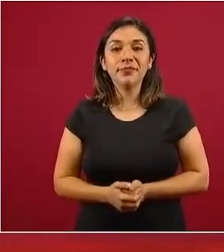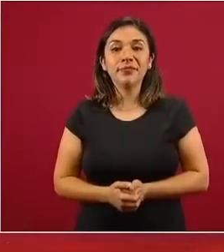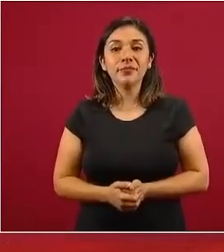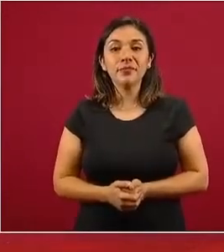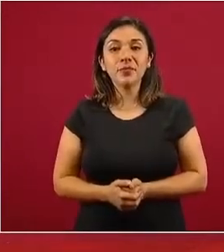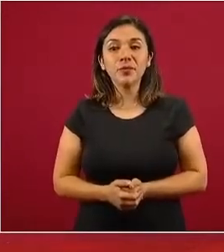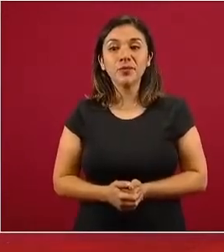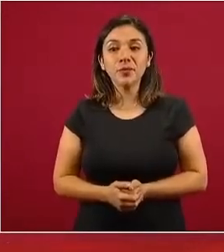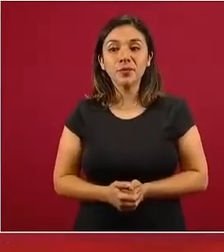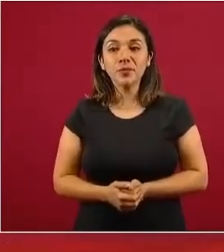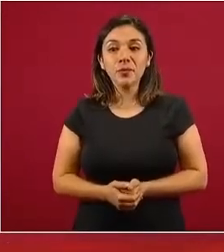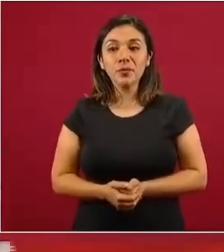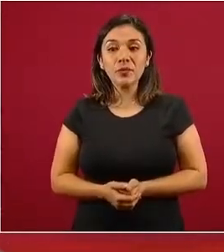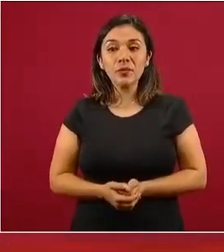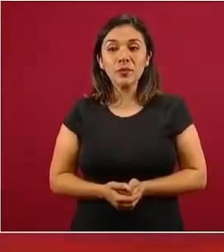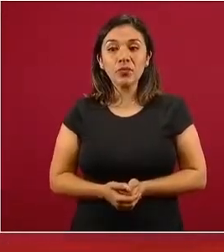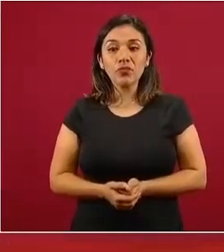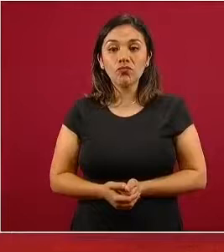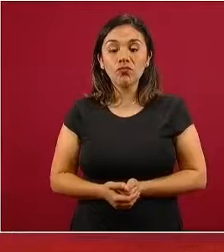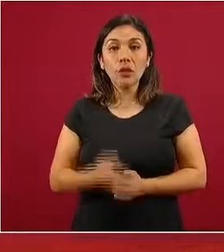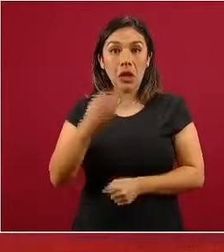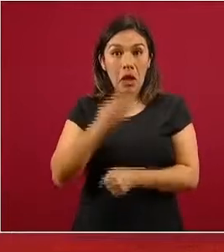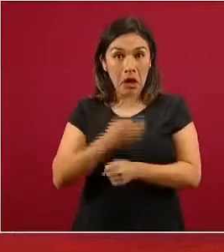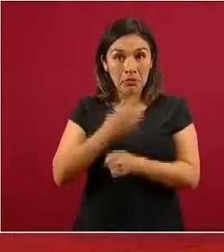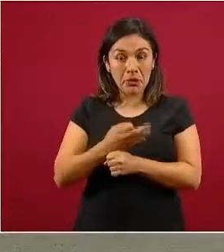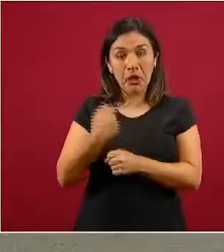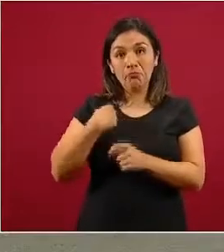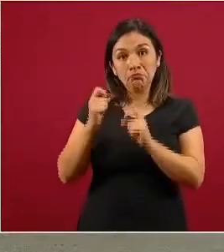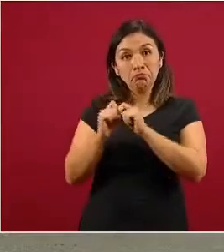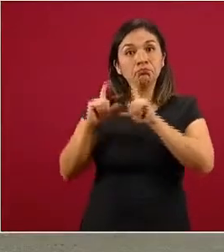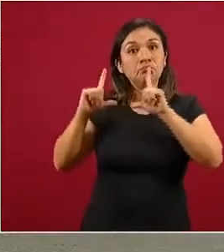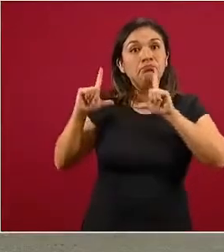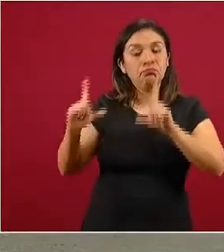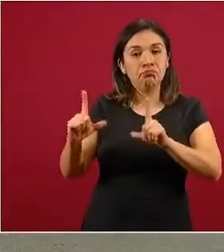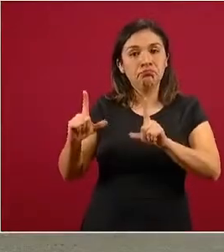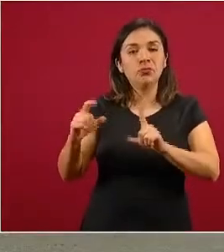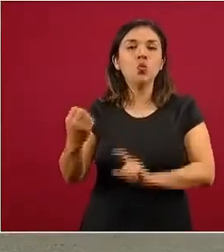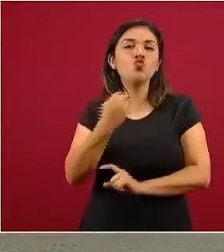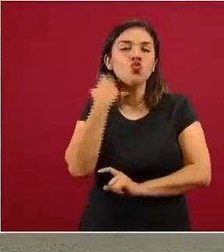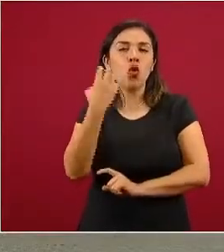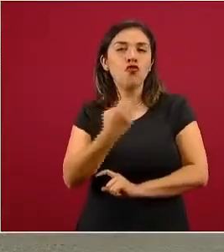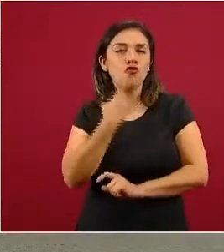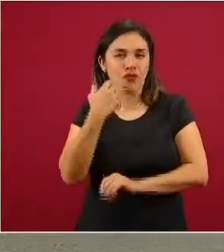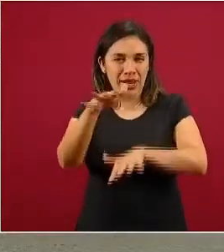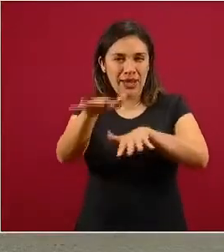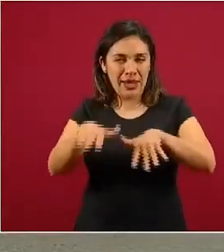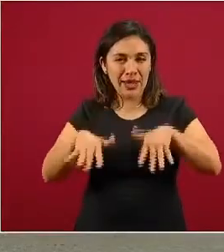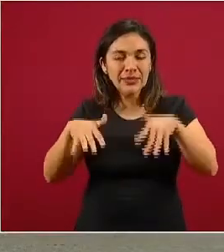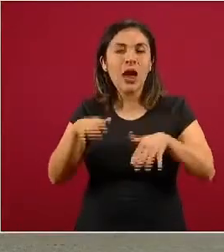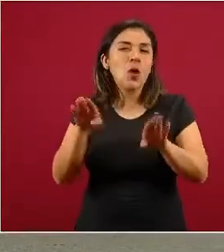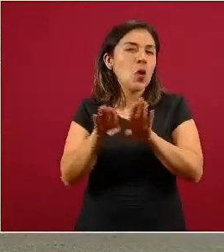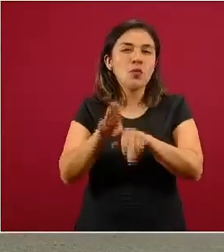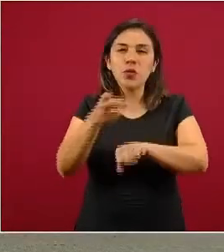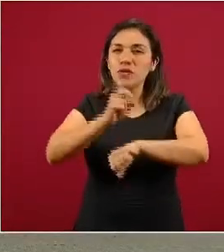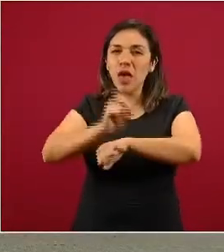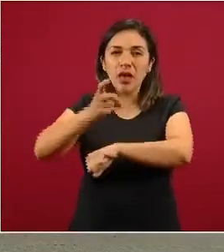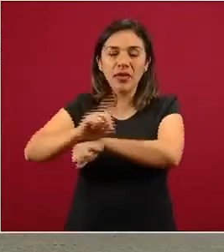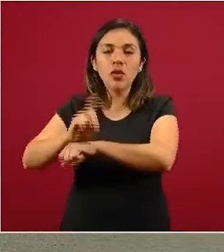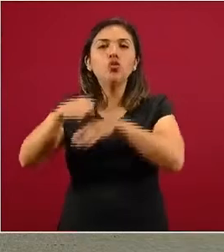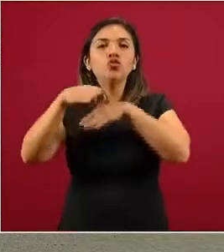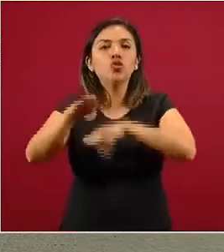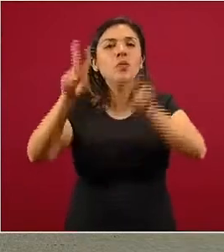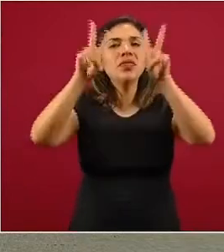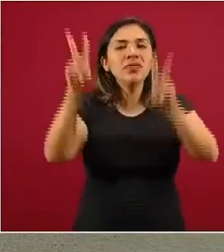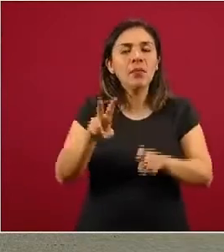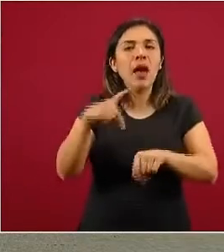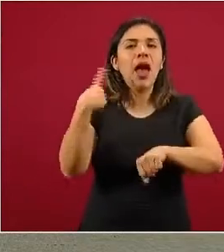Vamos a presentar la conferencia de prensa de todos los días sobre